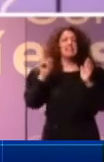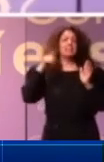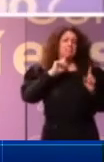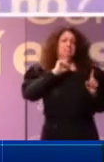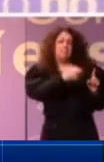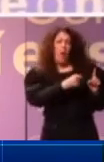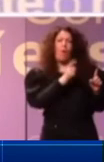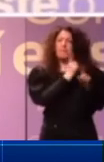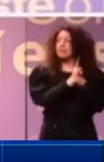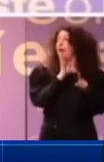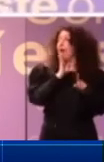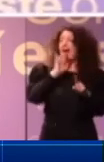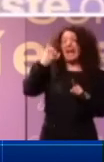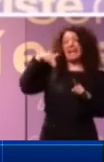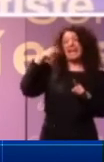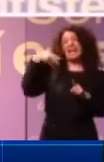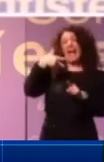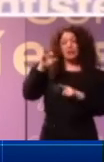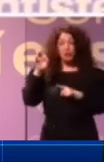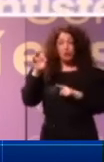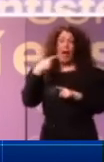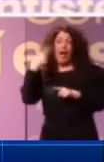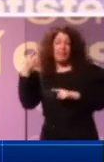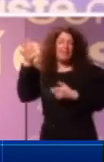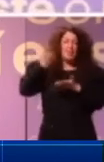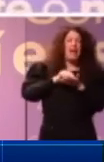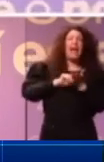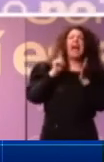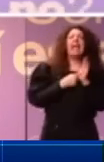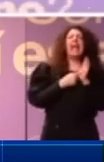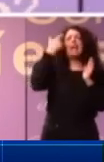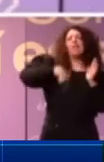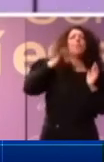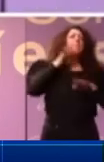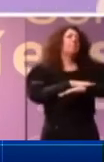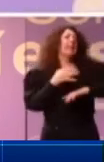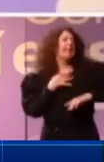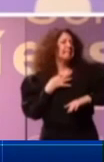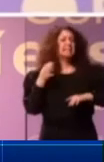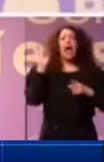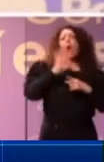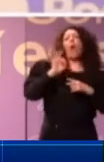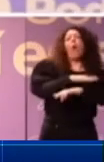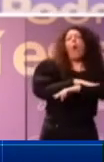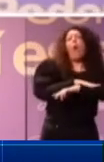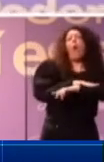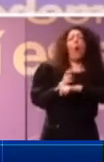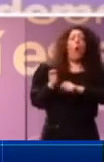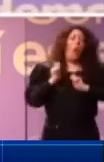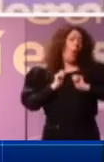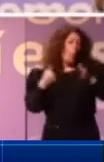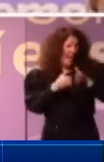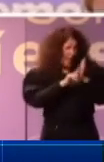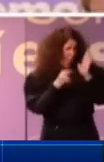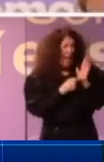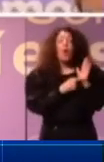de bárbaros del tercer milenio, que es a donde nos llevan a la barbarie y a la edad de piedra. Es que esta es una ministra de la